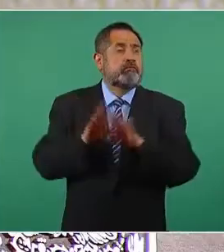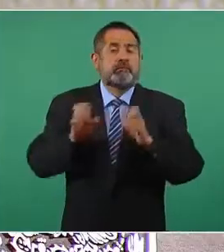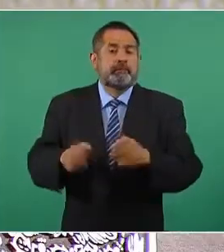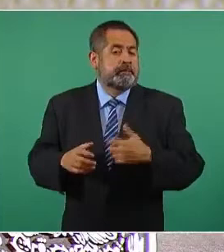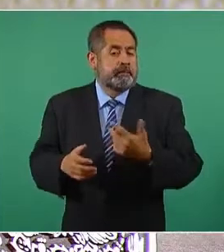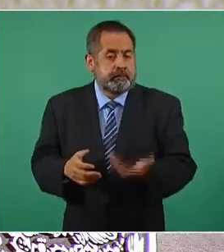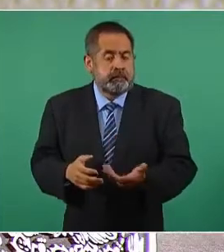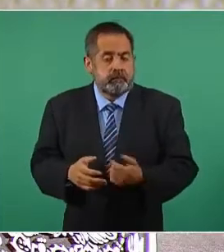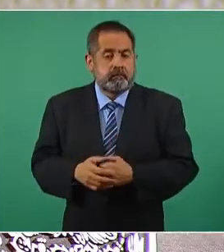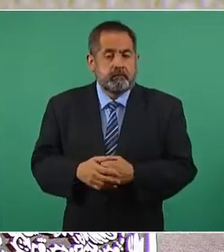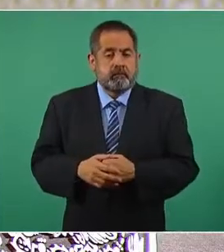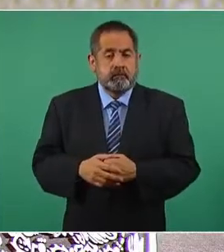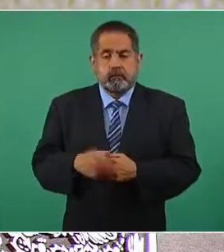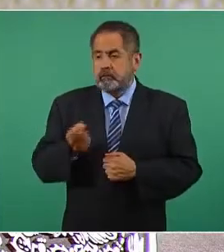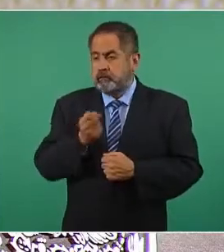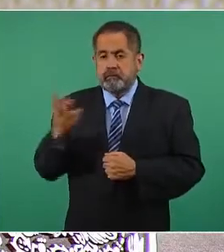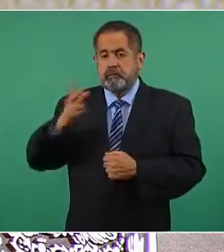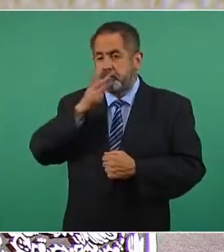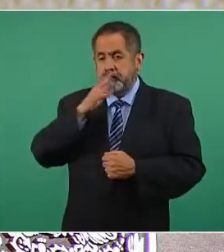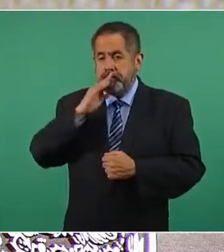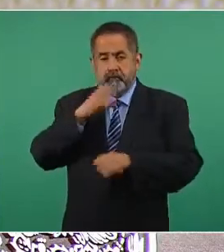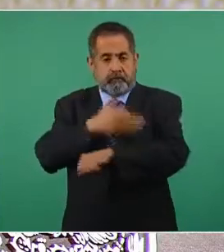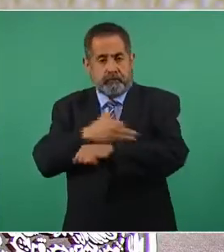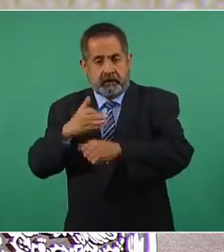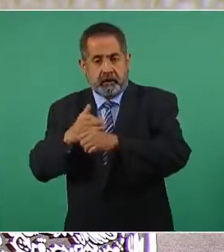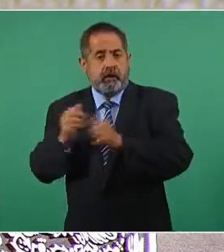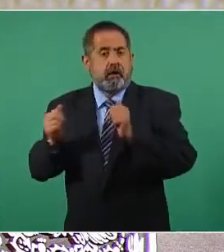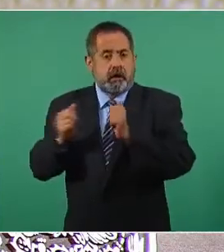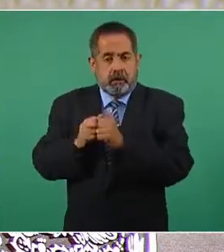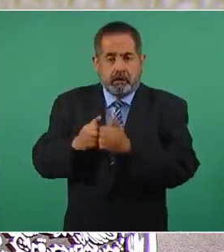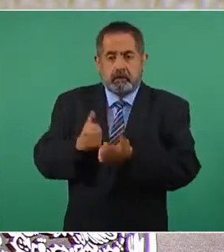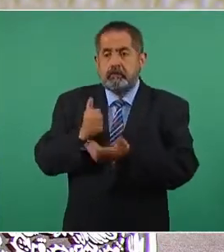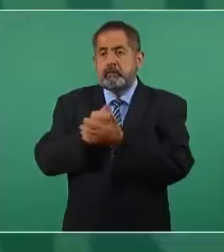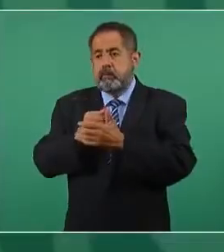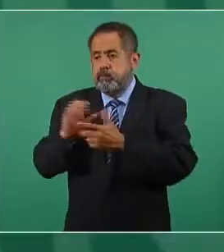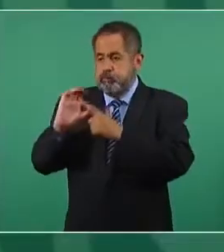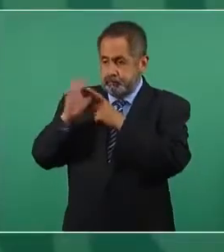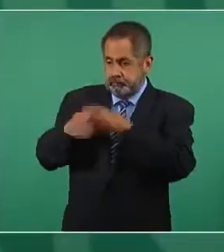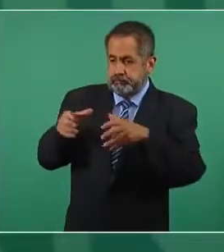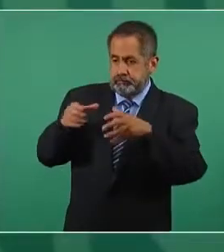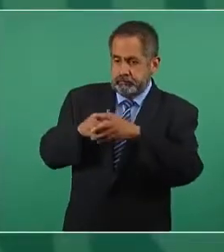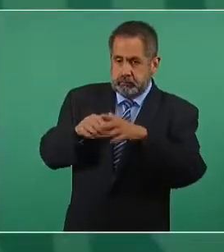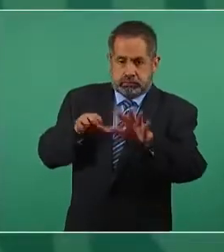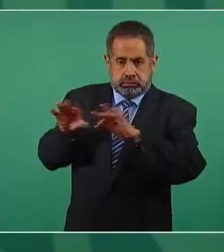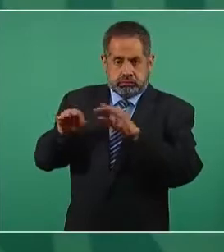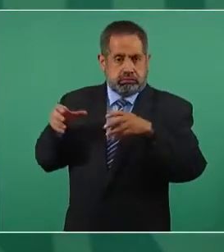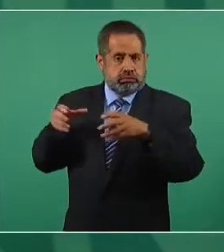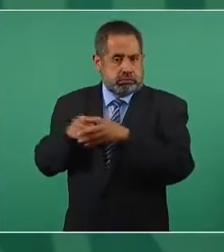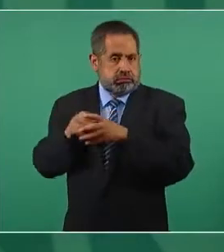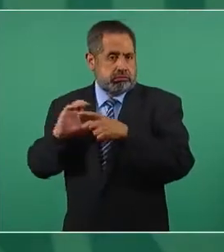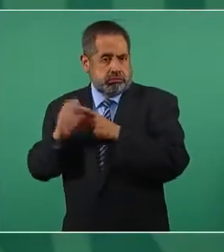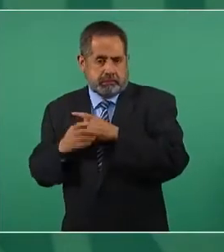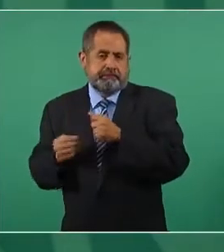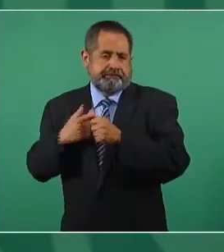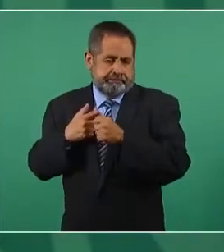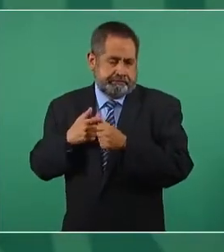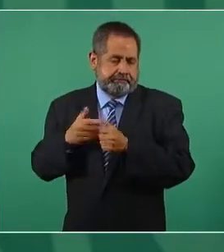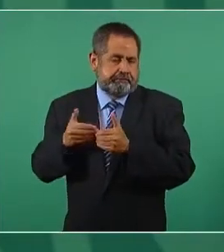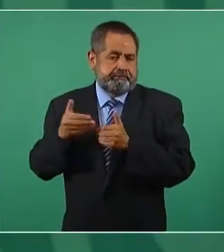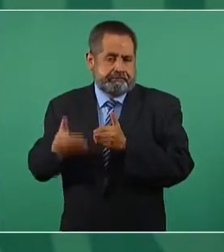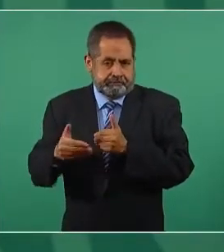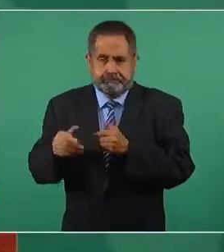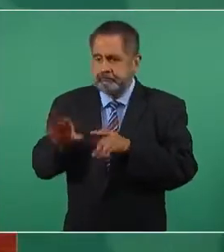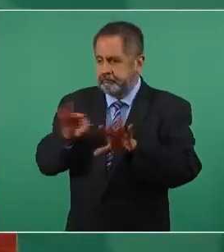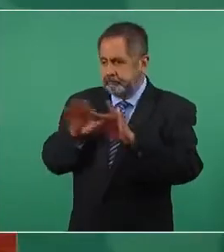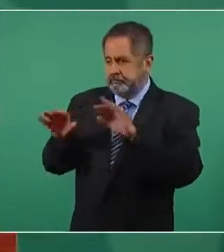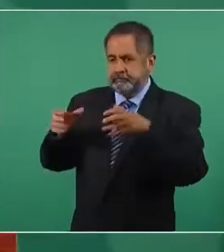que han ido padres de familia a través de la instalación del comité, precisamente que es el primer paso que se tiene que hacer, la